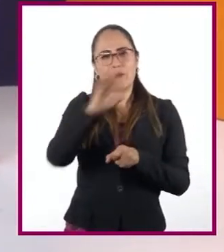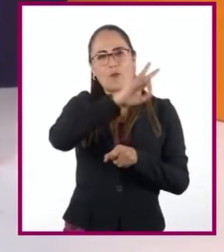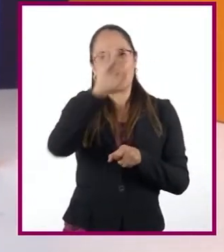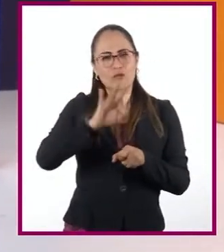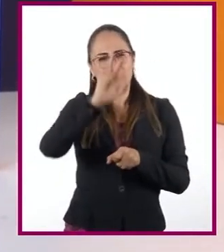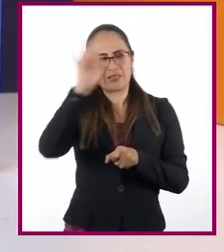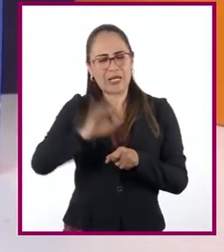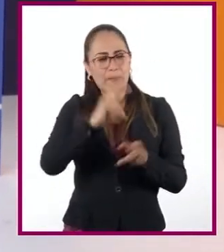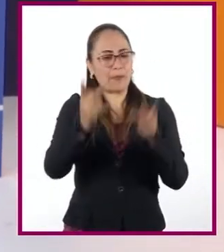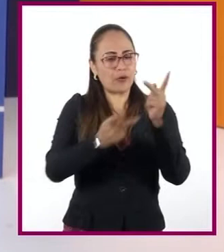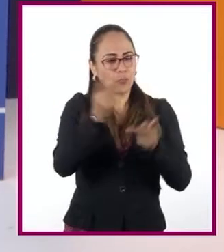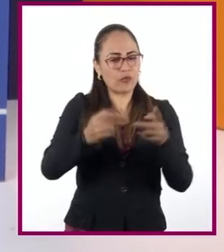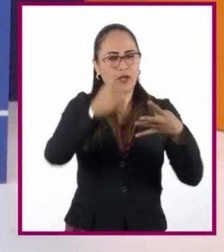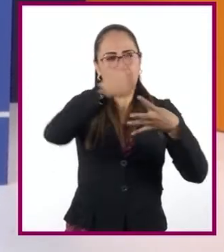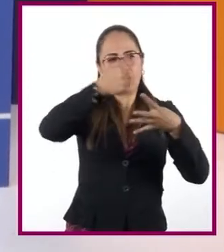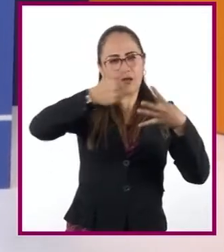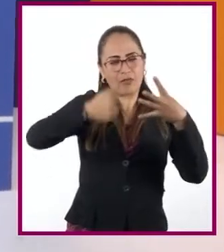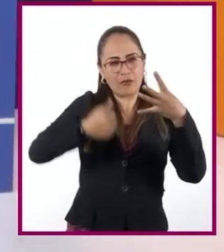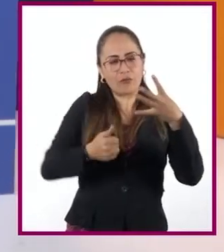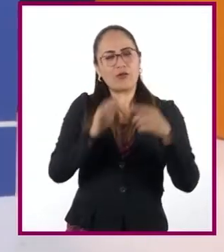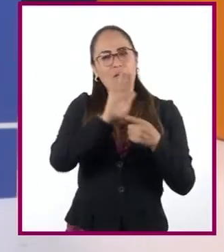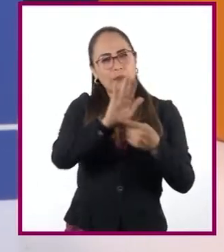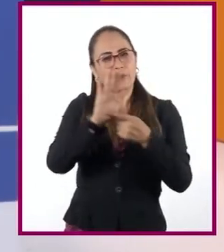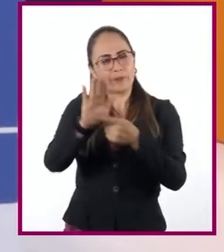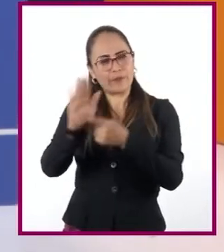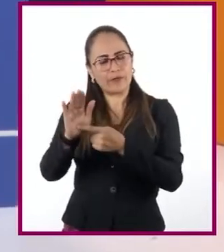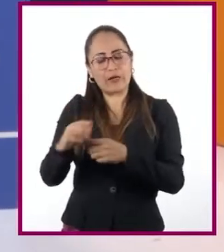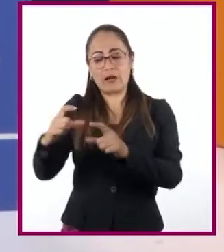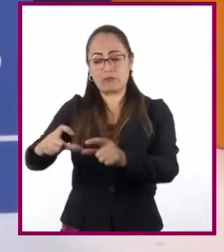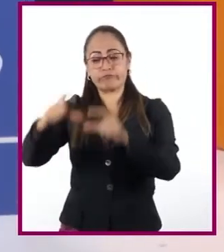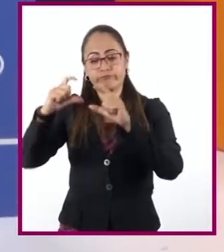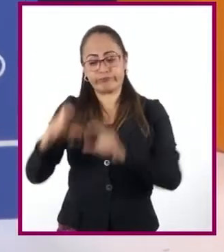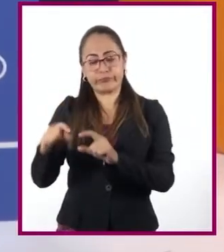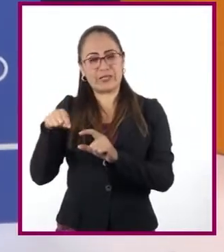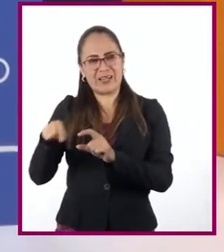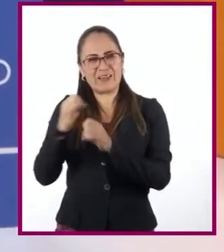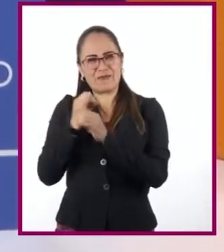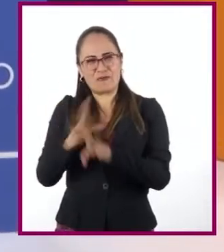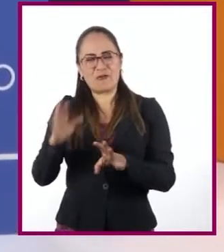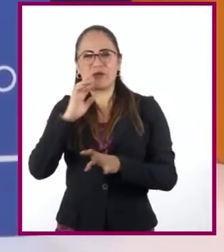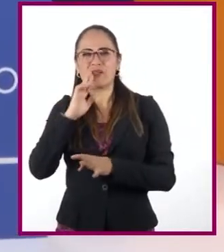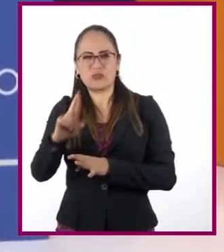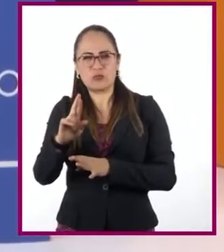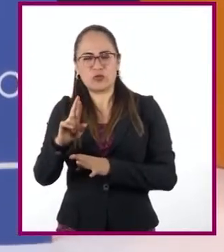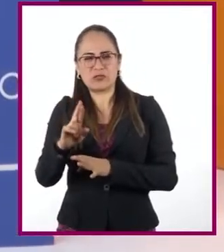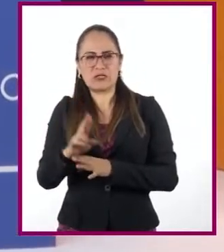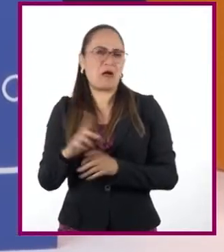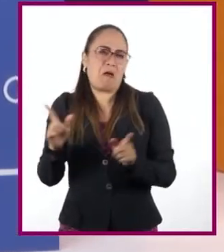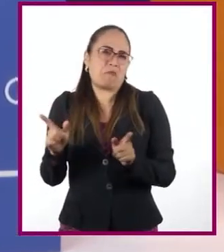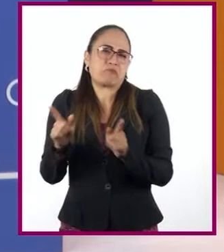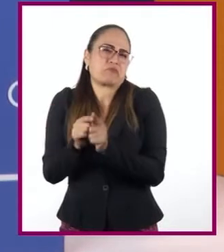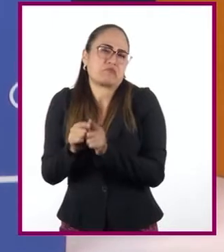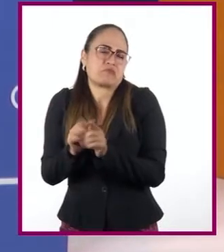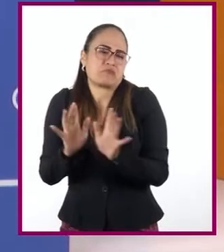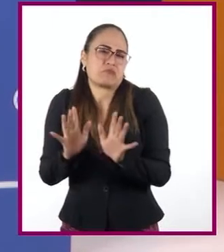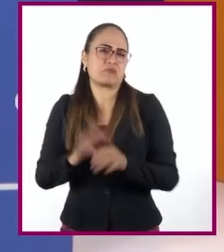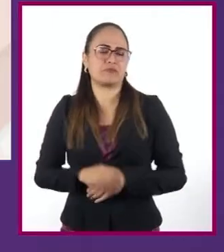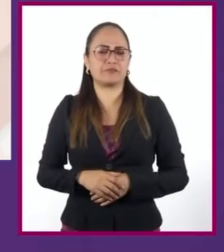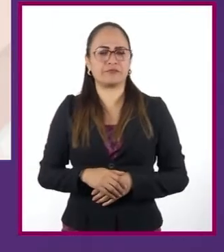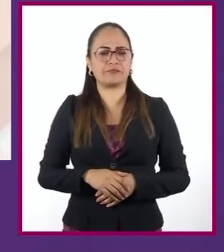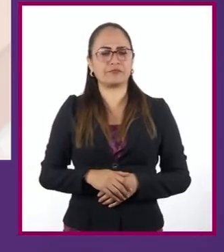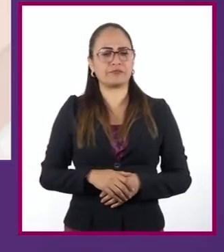cada pregunta. El último apartado que conforma este informe de resultados es el de las conclusiones, y